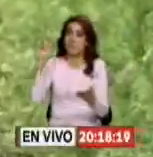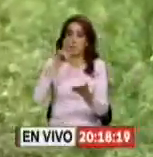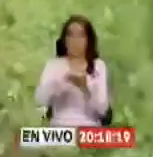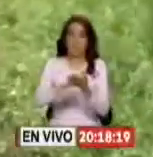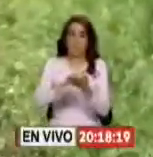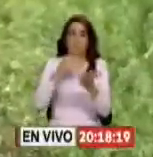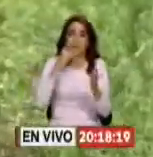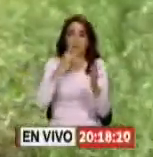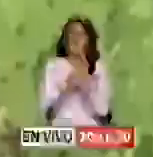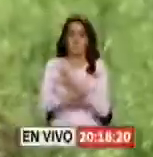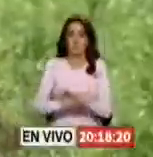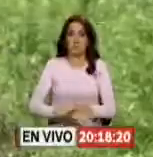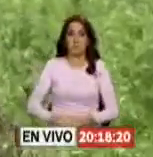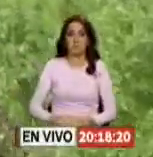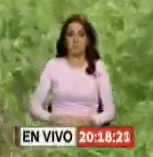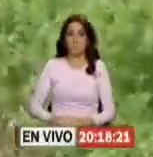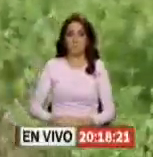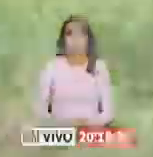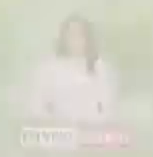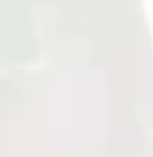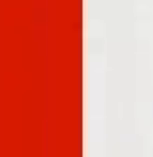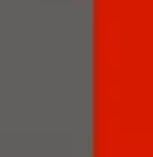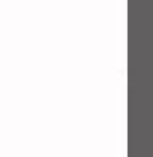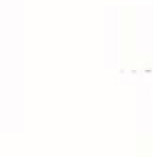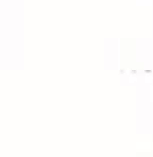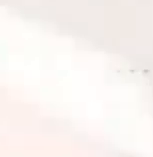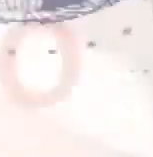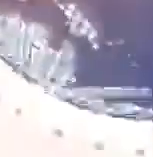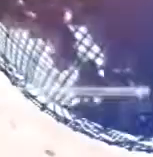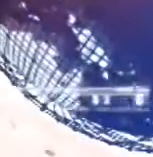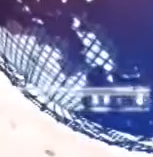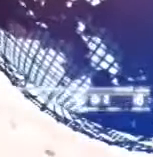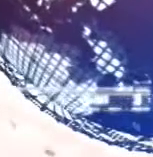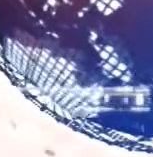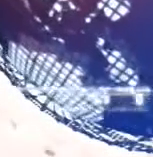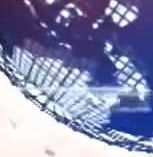flagrante. Carlos Burgos, Telediario.